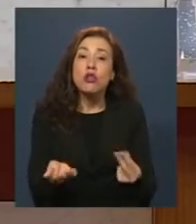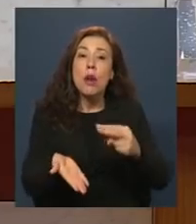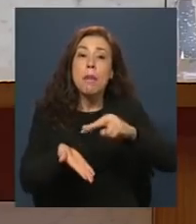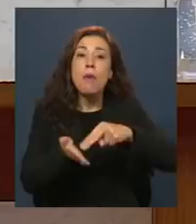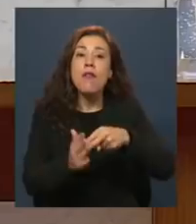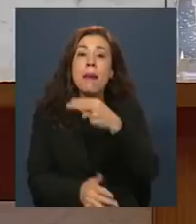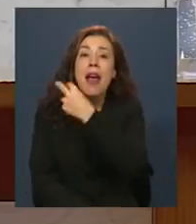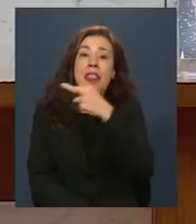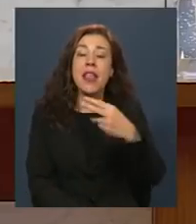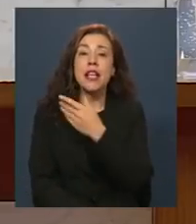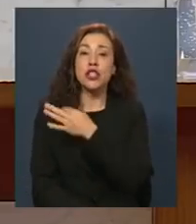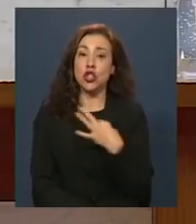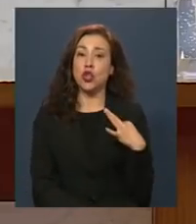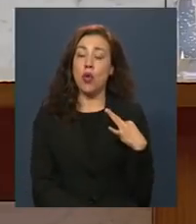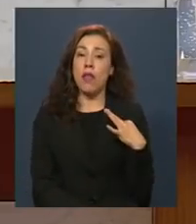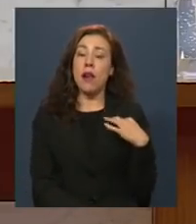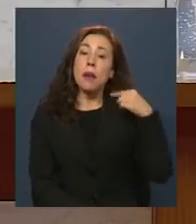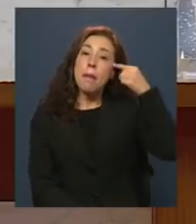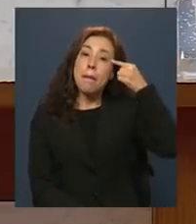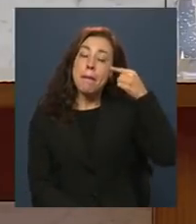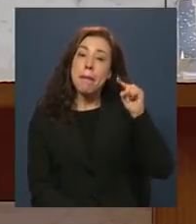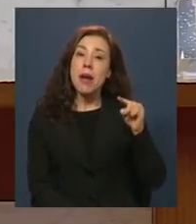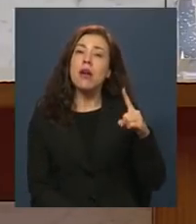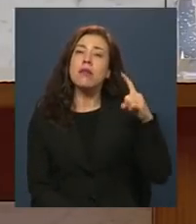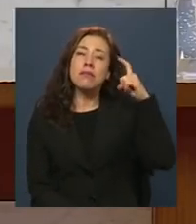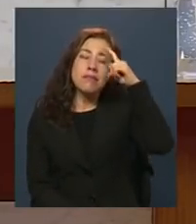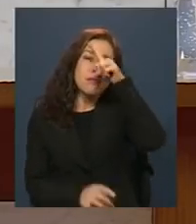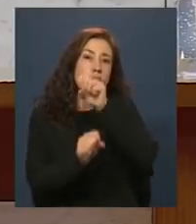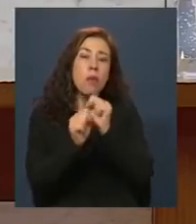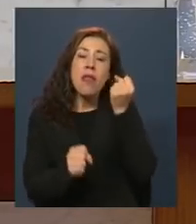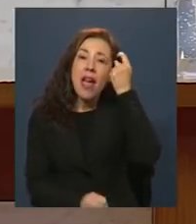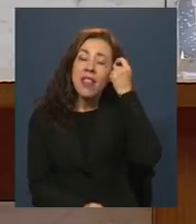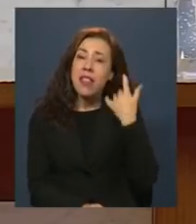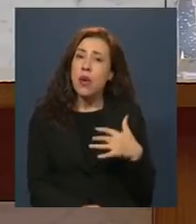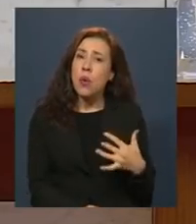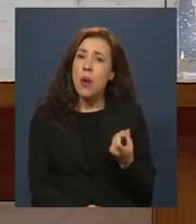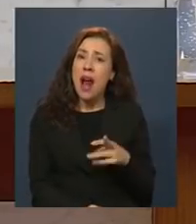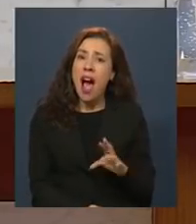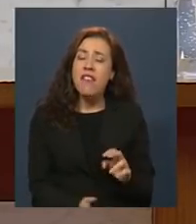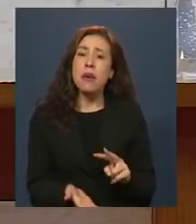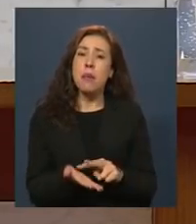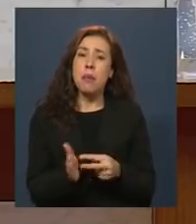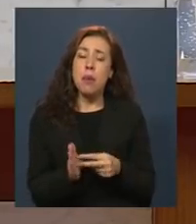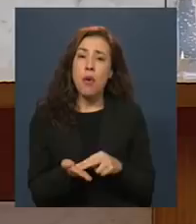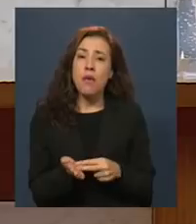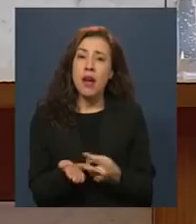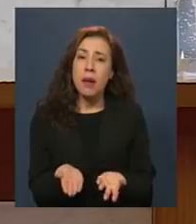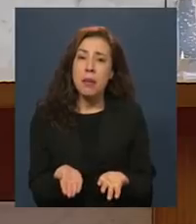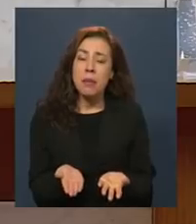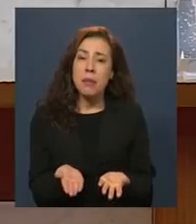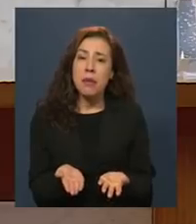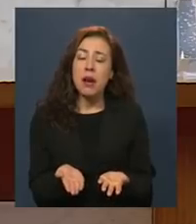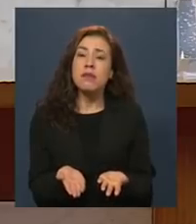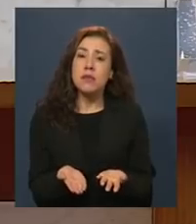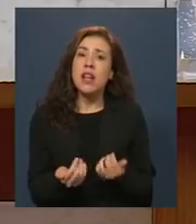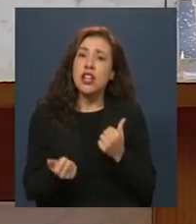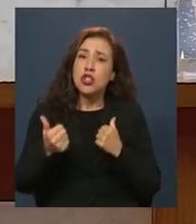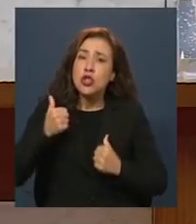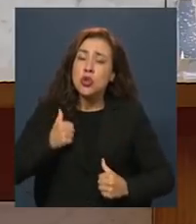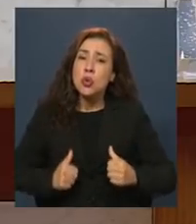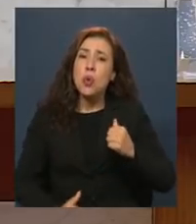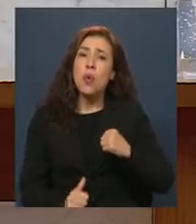ciudadanía. Sin embargo, le ha costado entender la gravedad de los problemas que viene sufriendo la